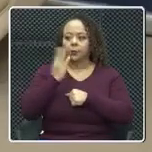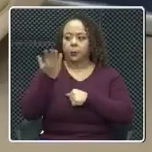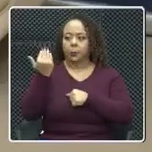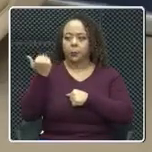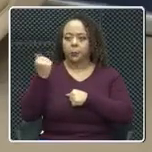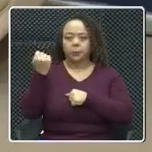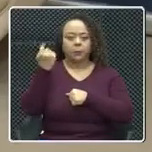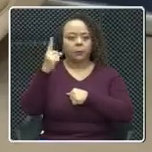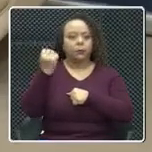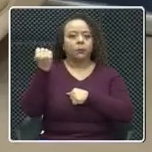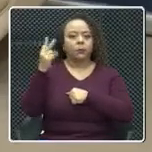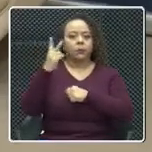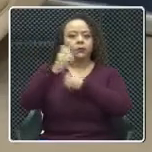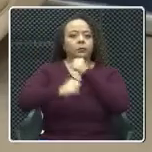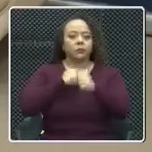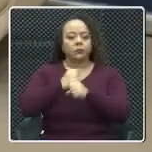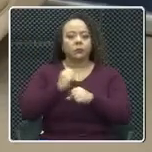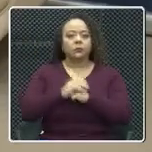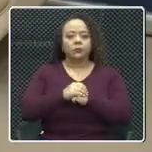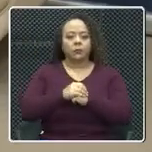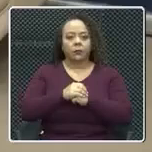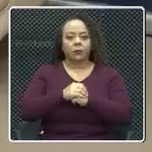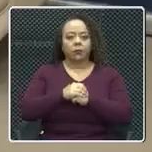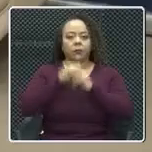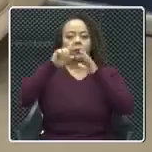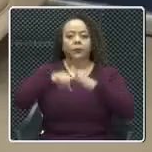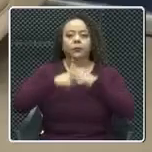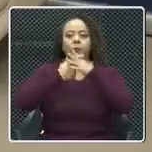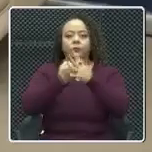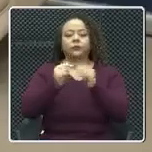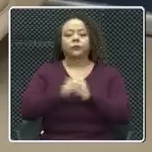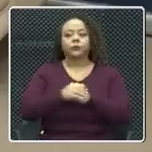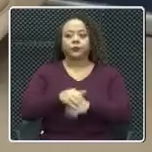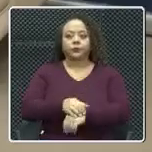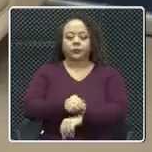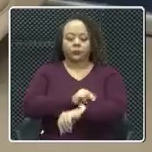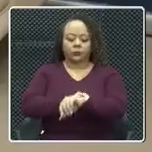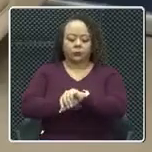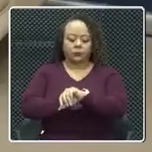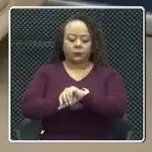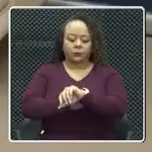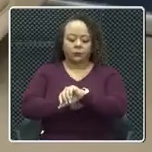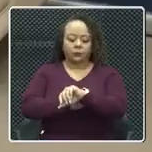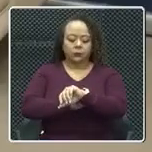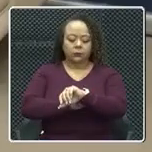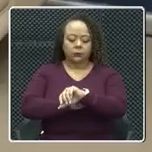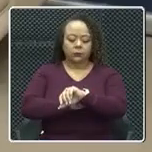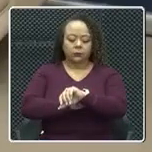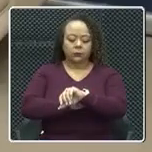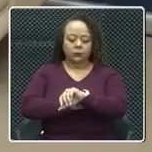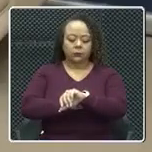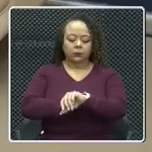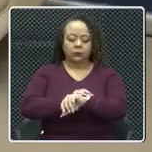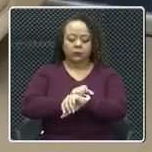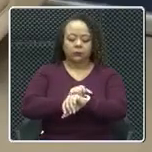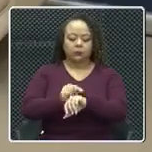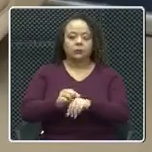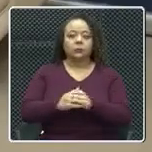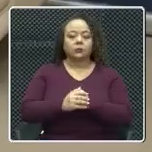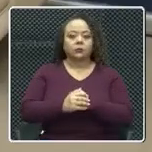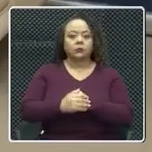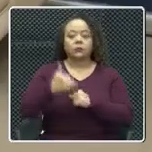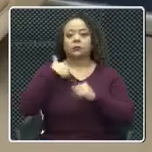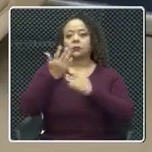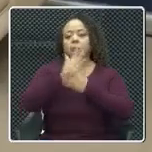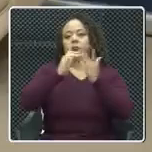menos unos 11, 12 años, ¿verdad? Cuando empezamos a recibir personas que vienen con